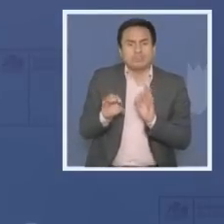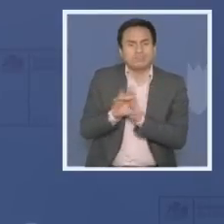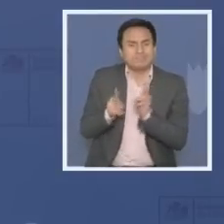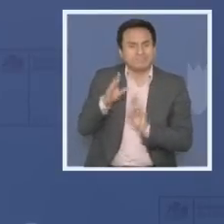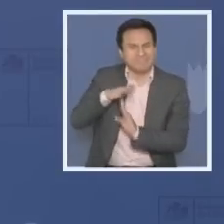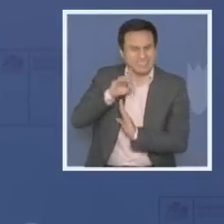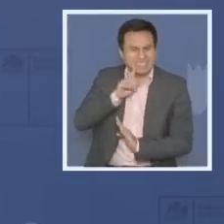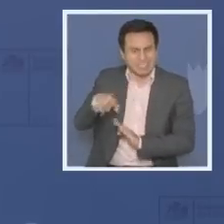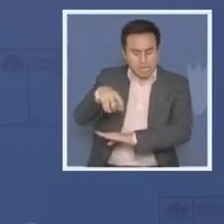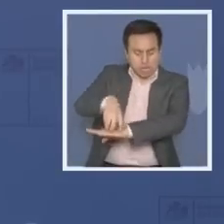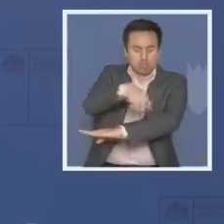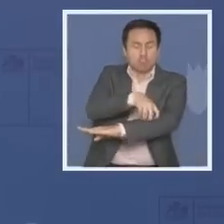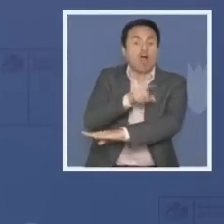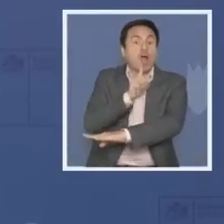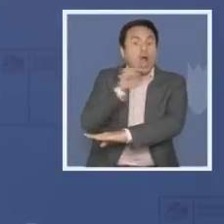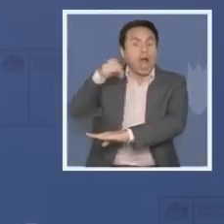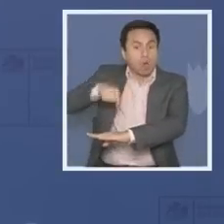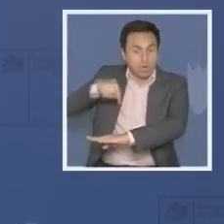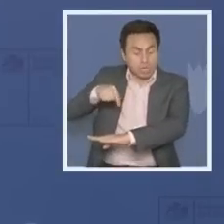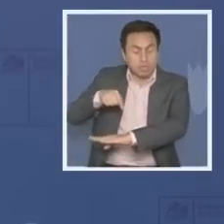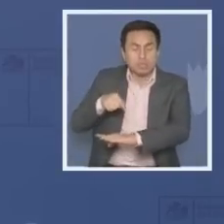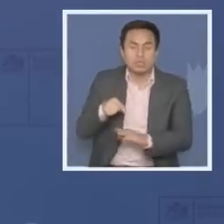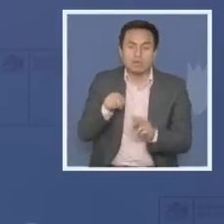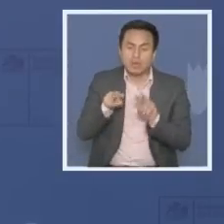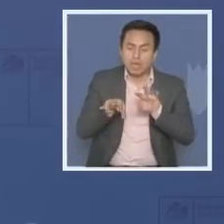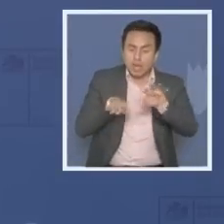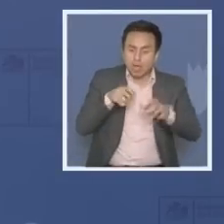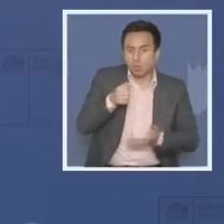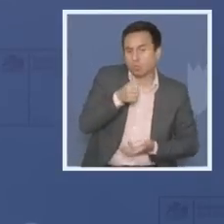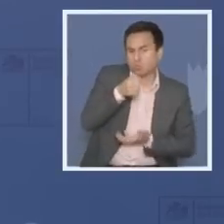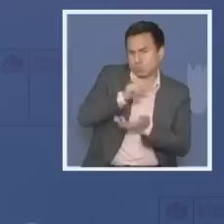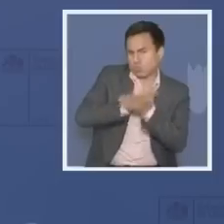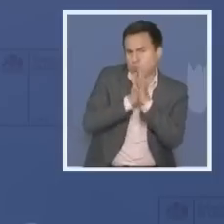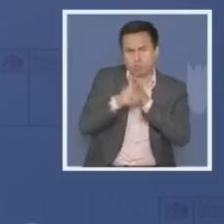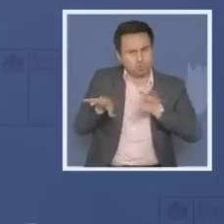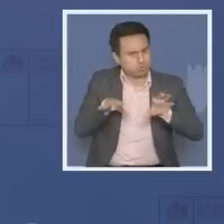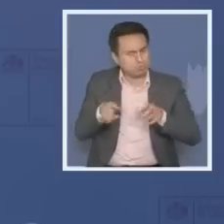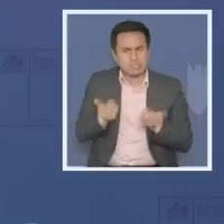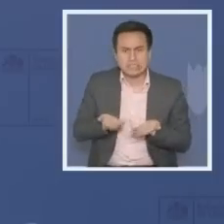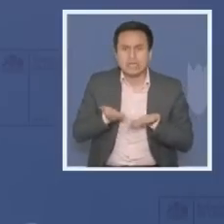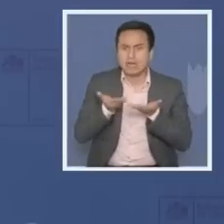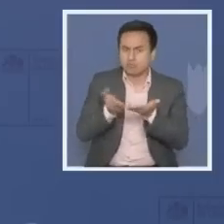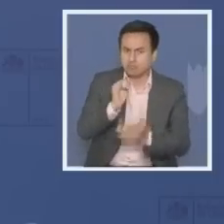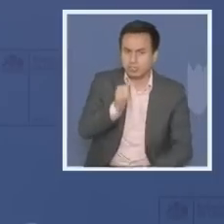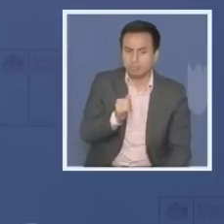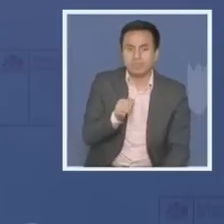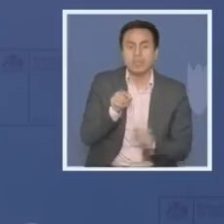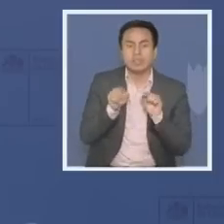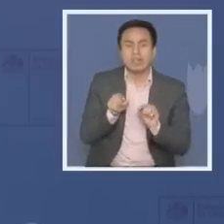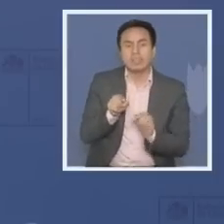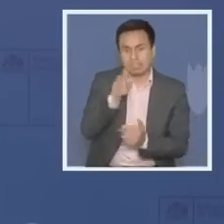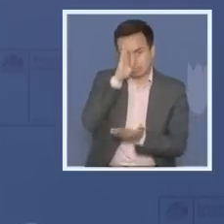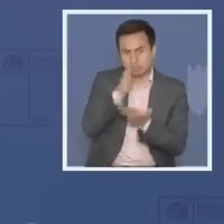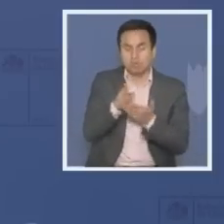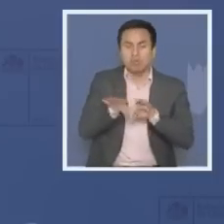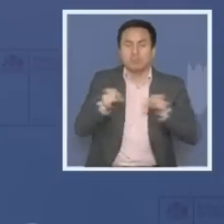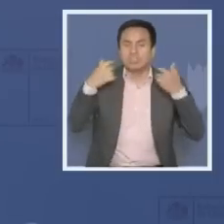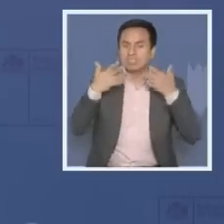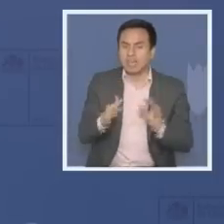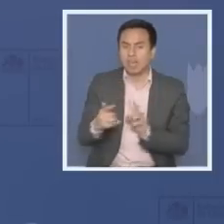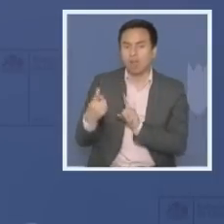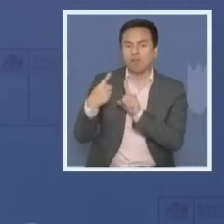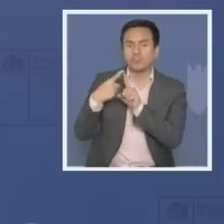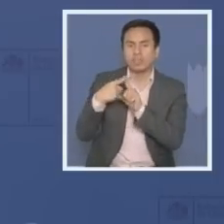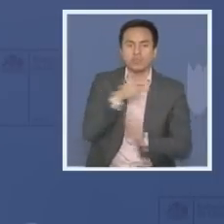en ambas regiones, y del punto de vista de los recursos se van a destinar todos los recursos necesarios. Esta decisión ya se tomó